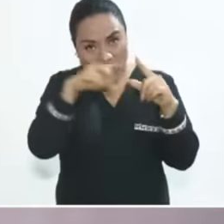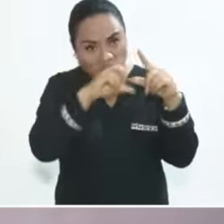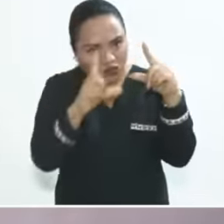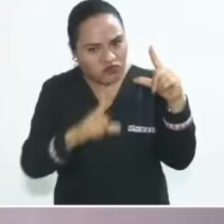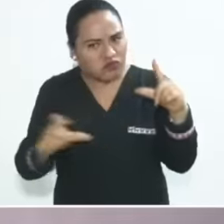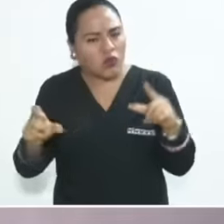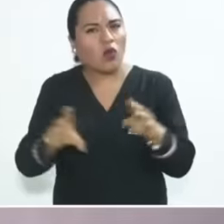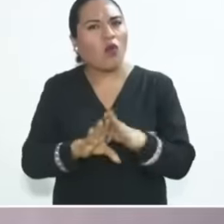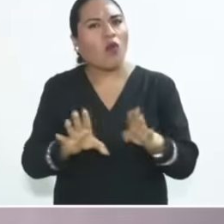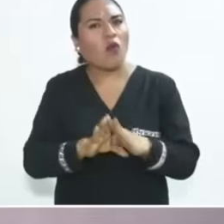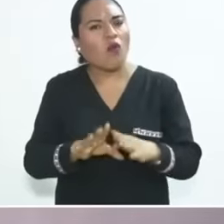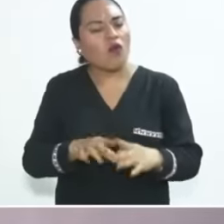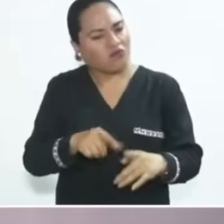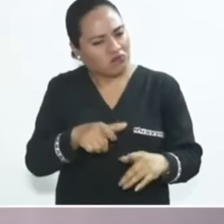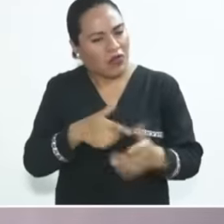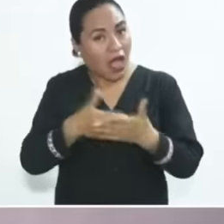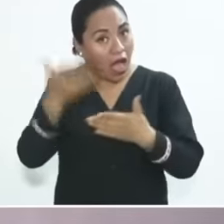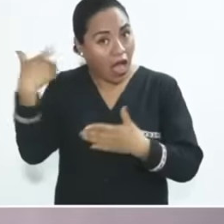él dictó